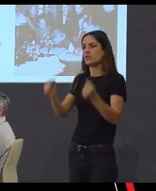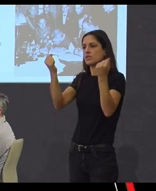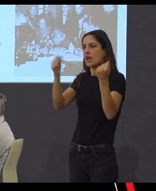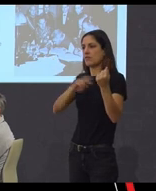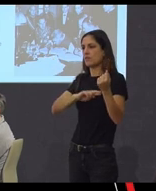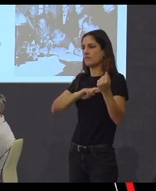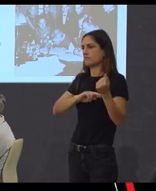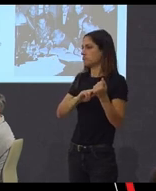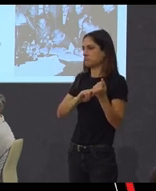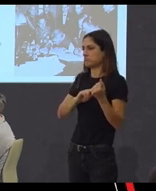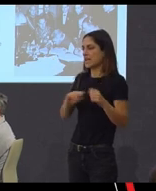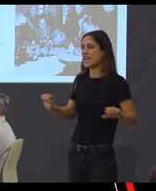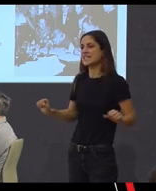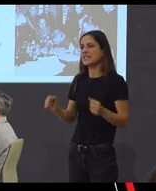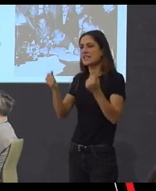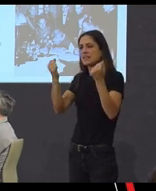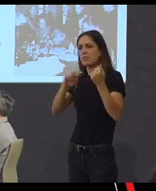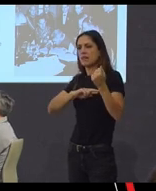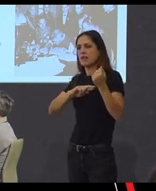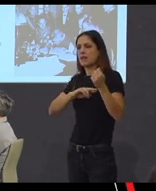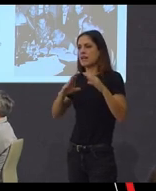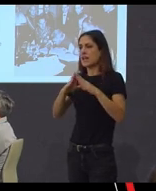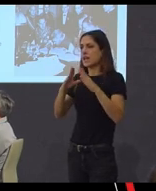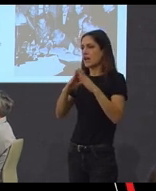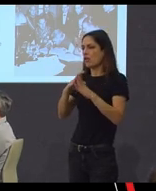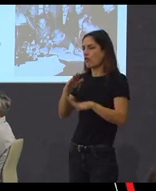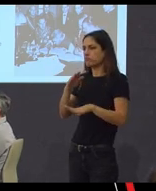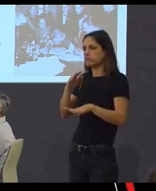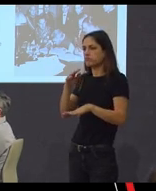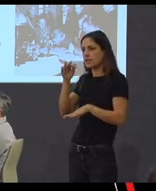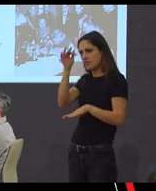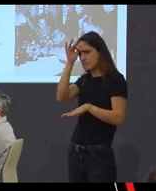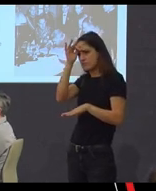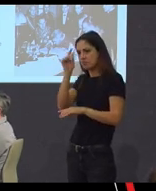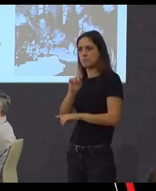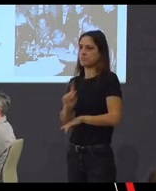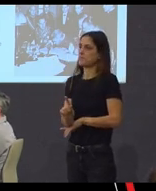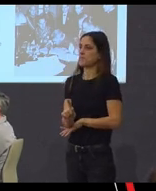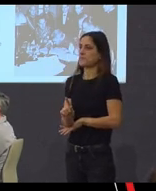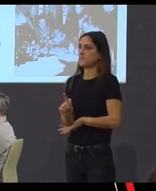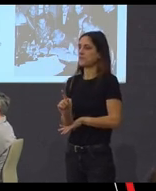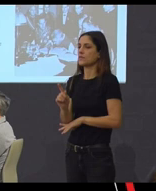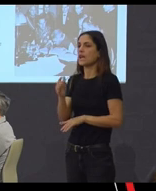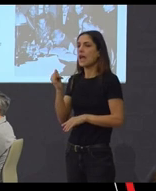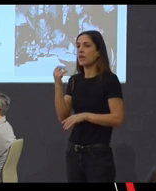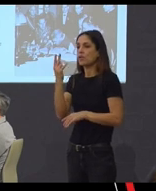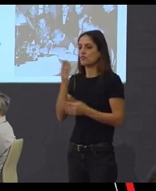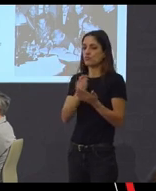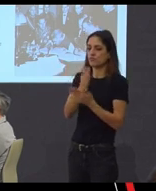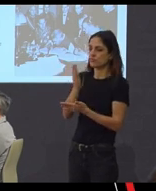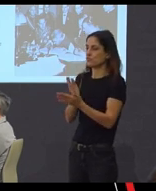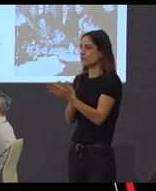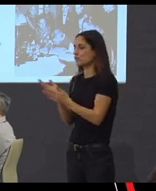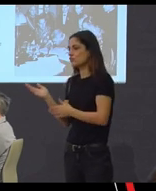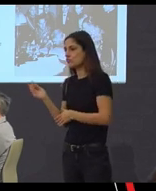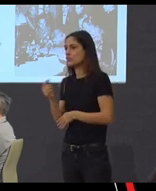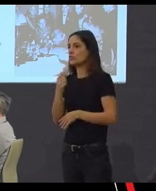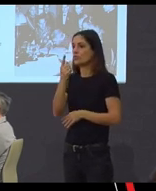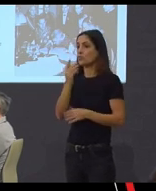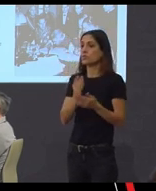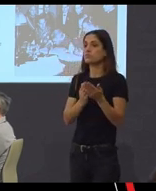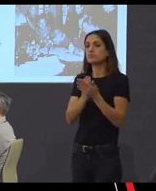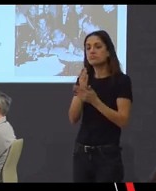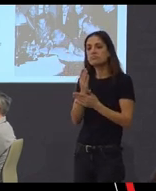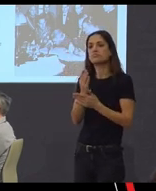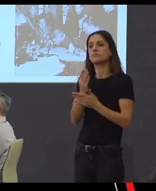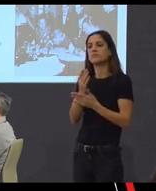salvar a cristiandade, salvar o cristianismo, é un mito que funciona e que ten dúas variantes. Unha, funciona cara ao exterior, hai que legitimar